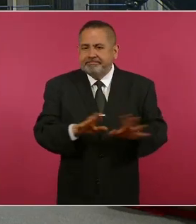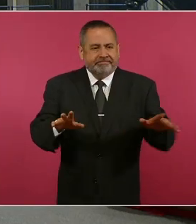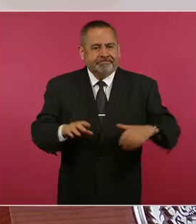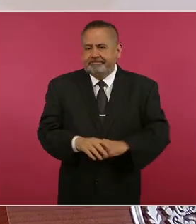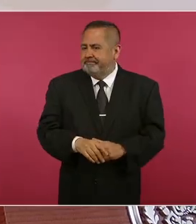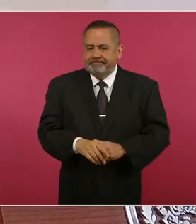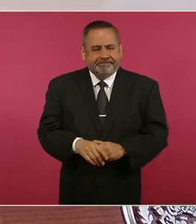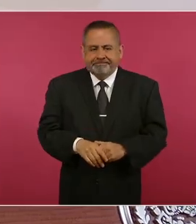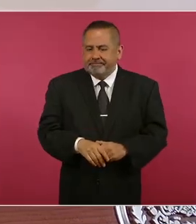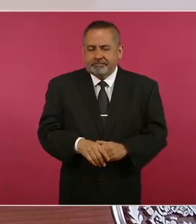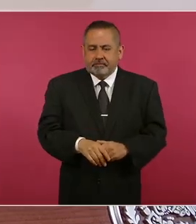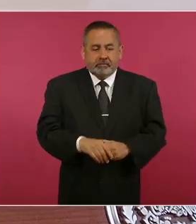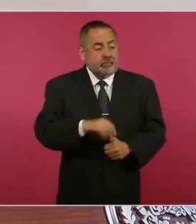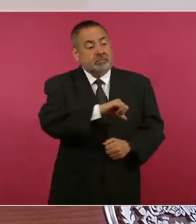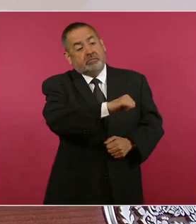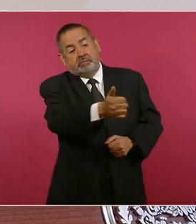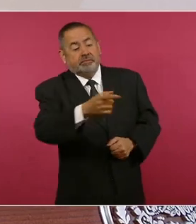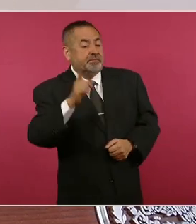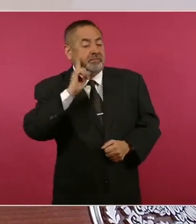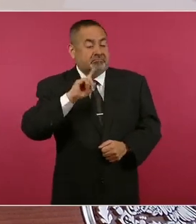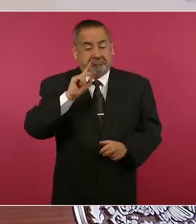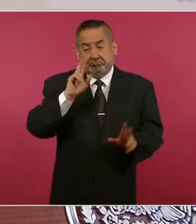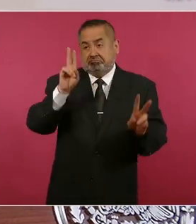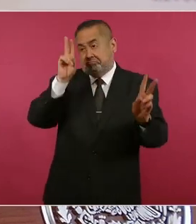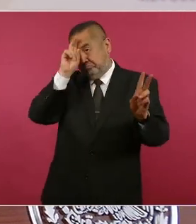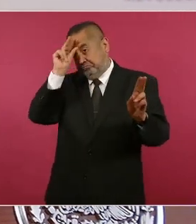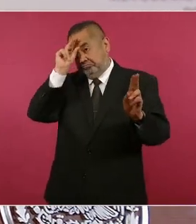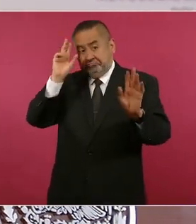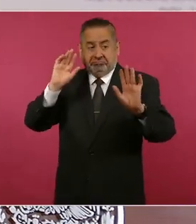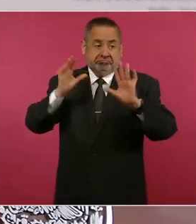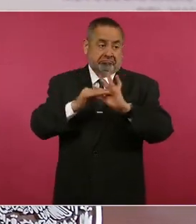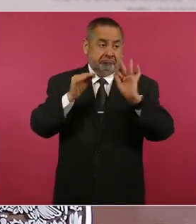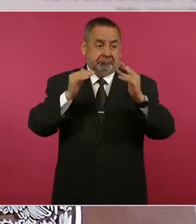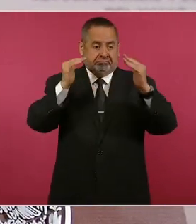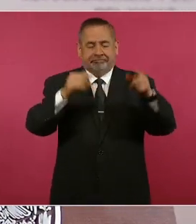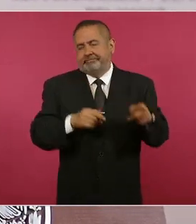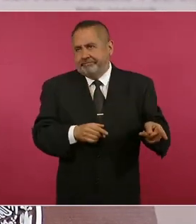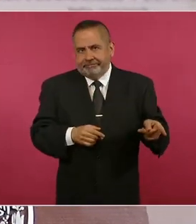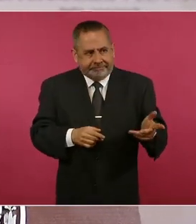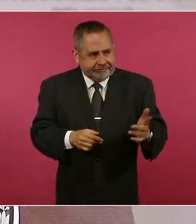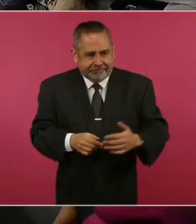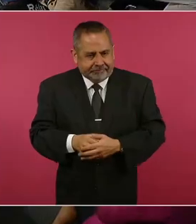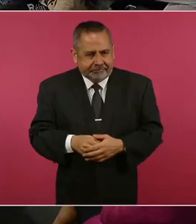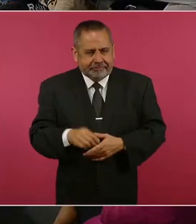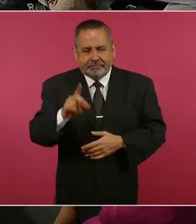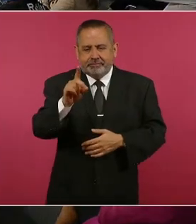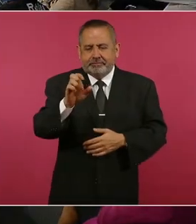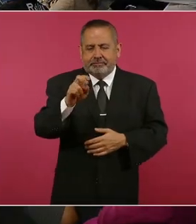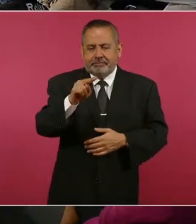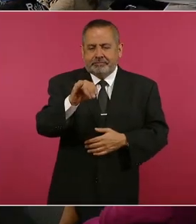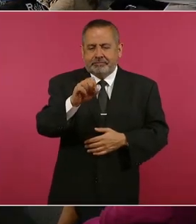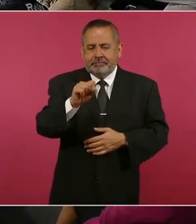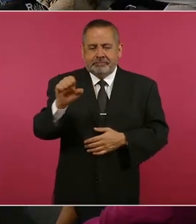otra intelectual de altos vuelos, Denise